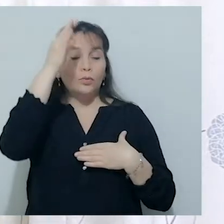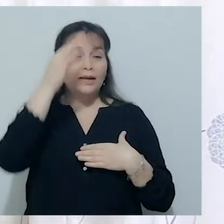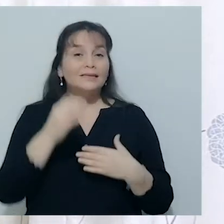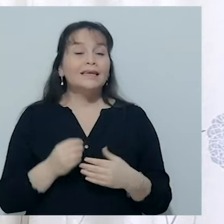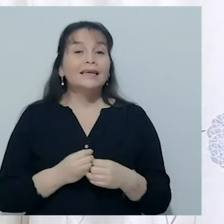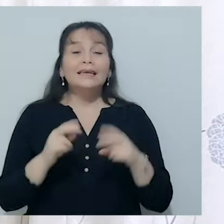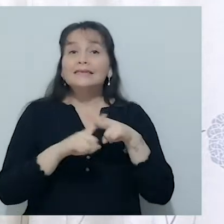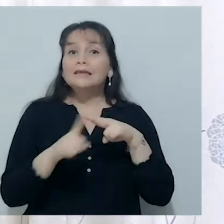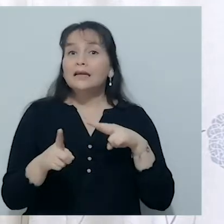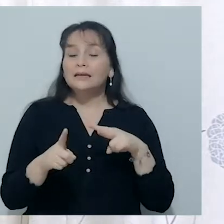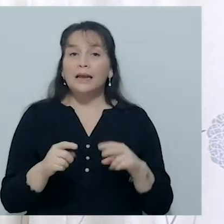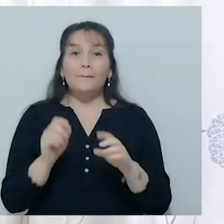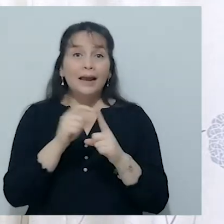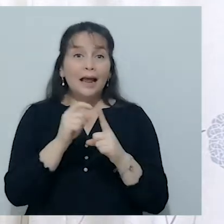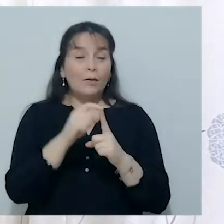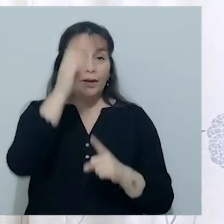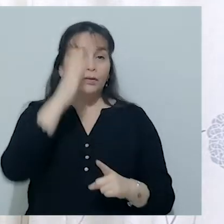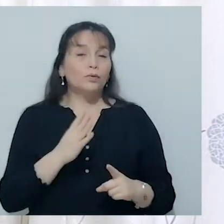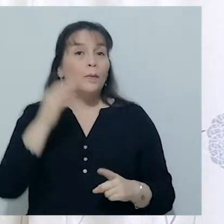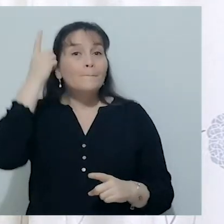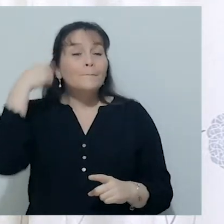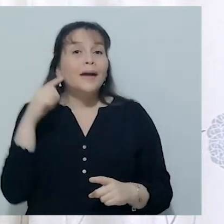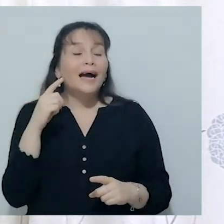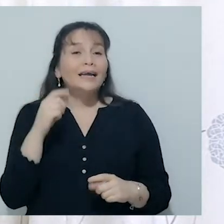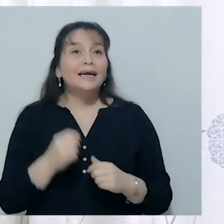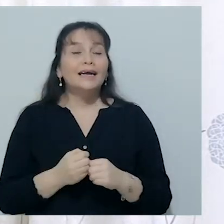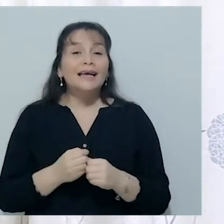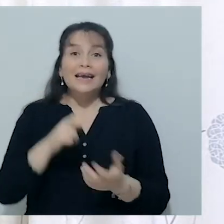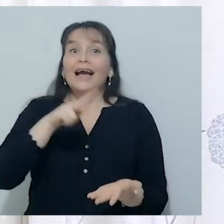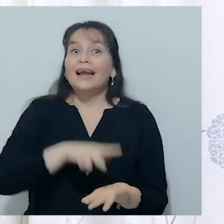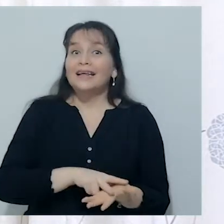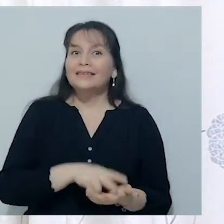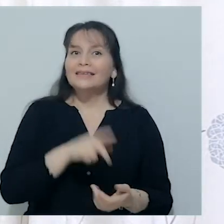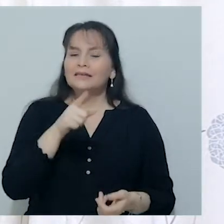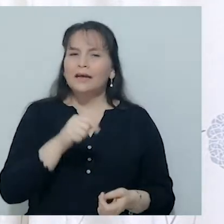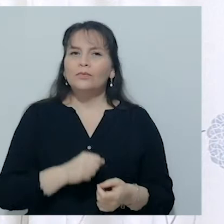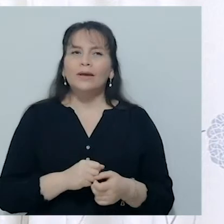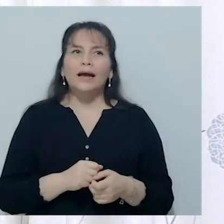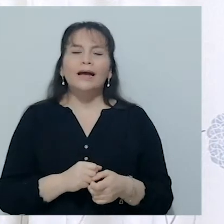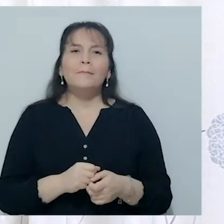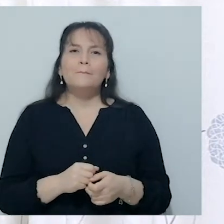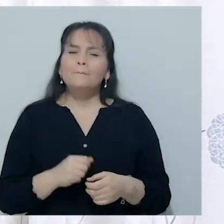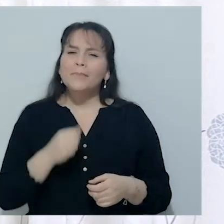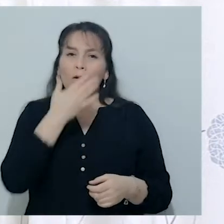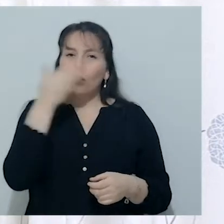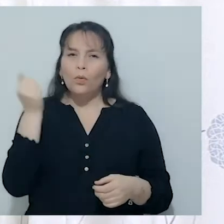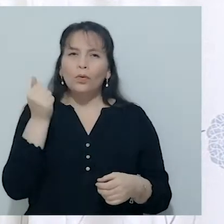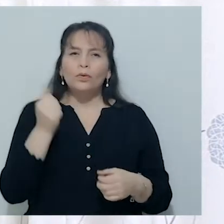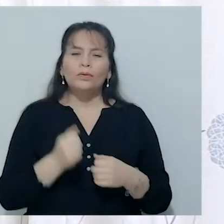que emanan de la palabra de Dios para así garantizar una nueva generación y una nueva